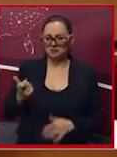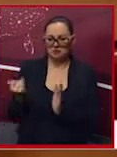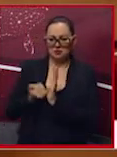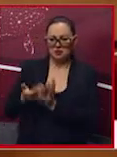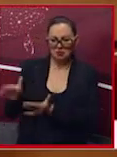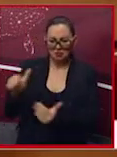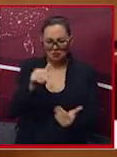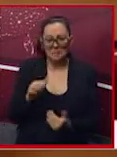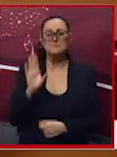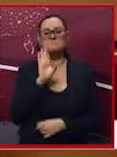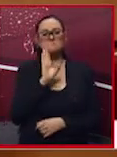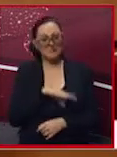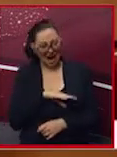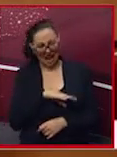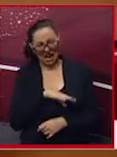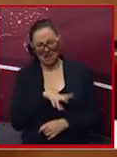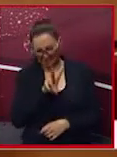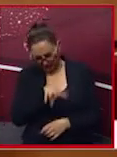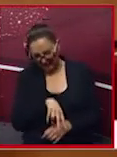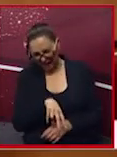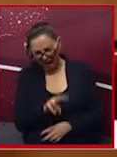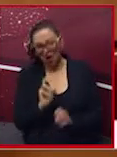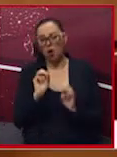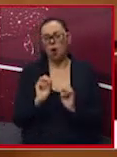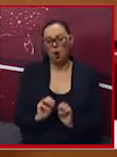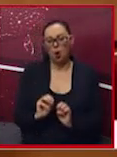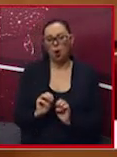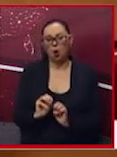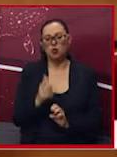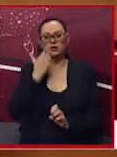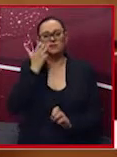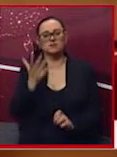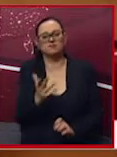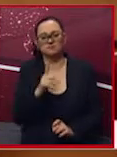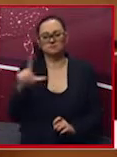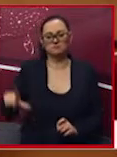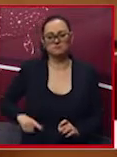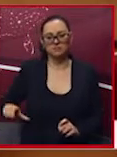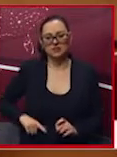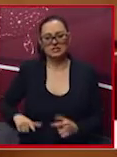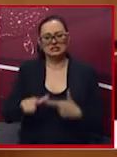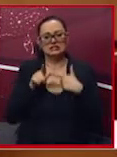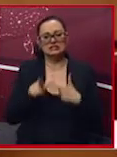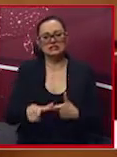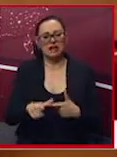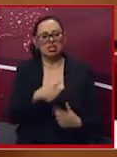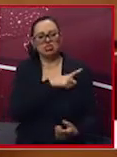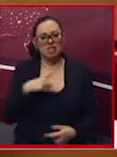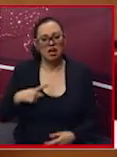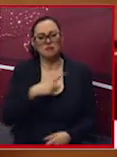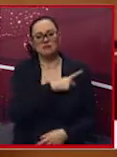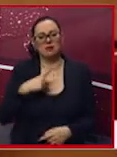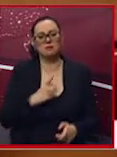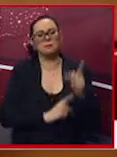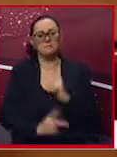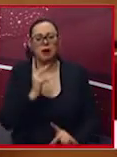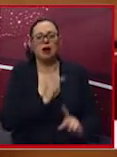o realmente lo que busca es que los gobiernos estén permanentemente endeudados y le sigan